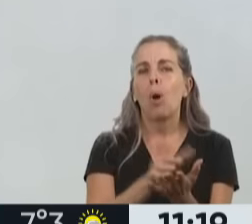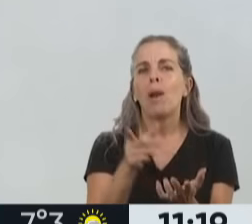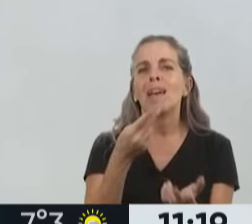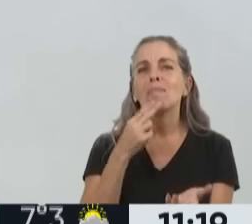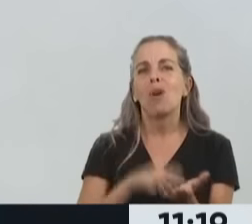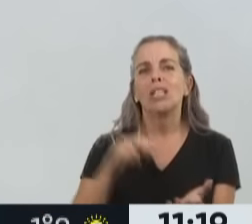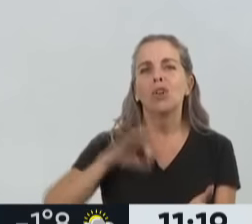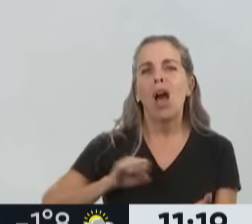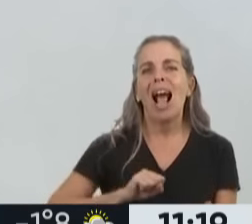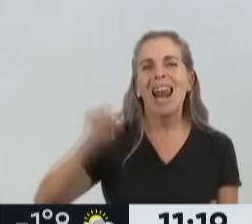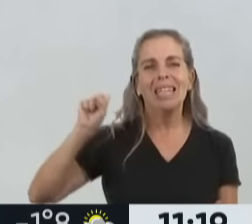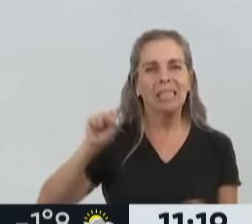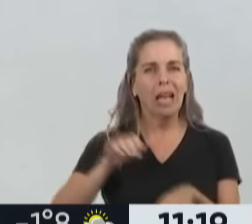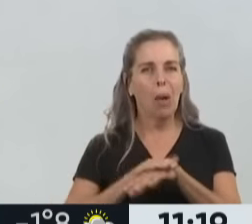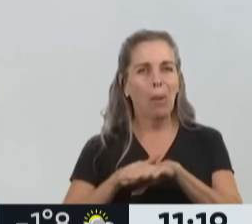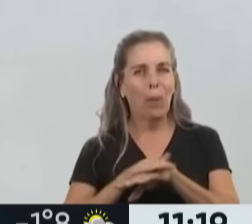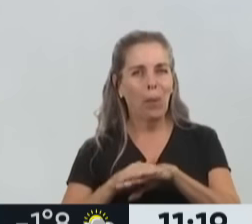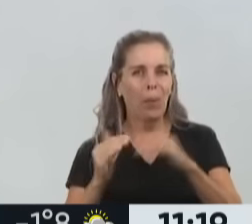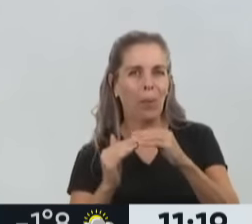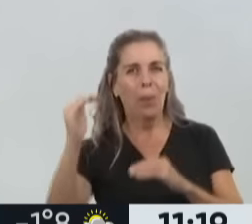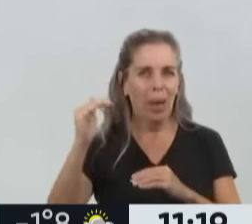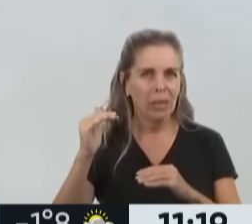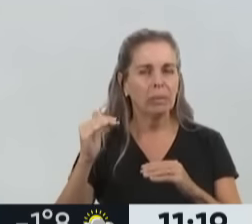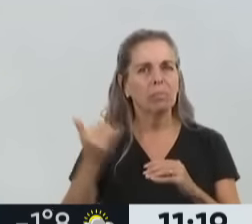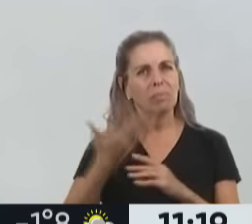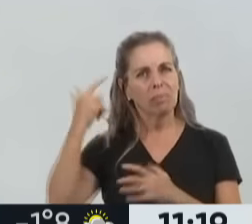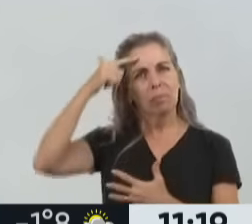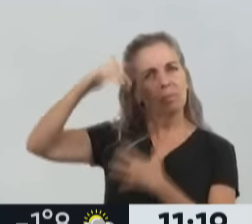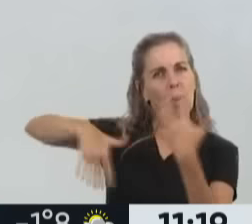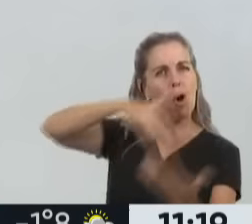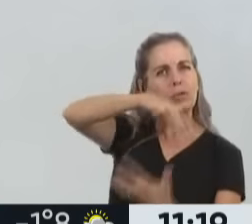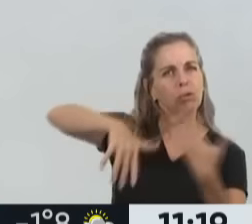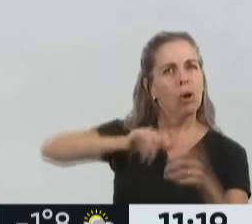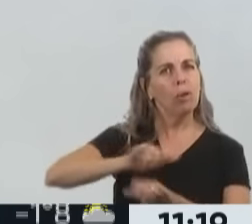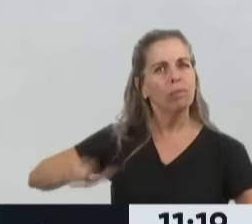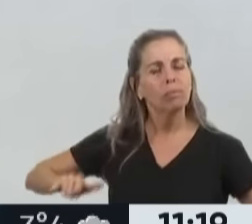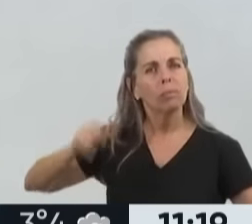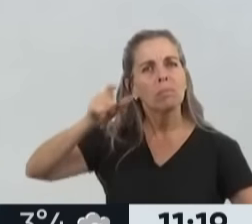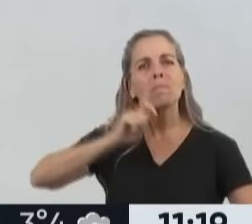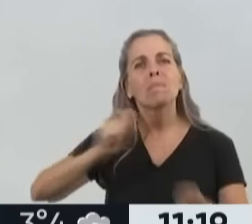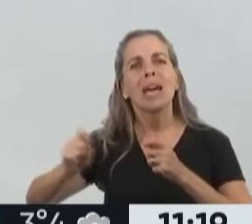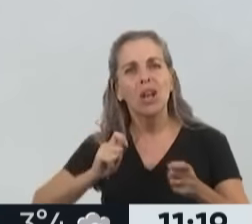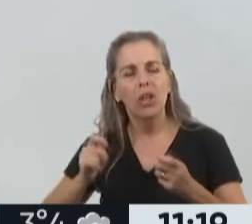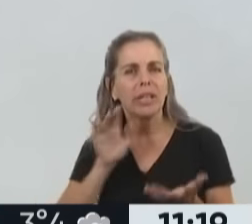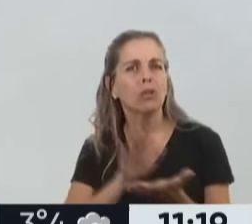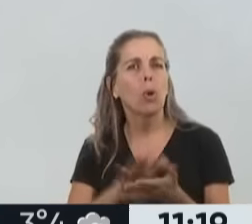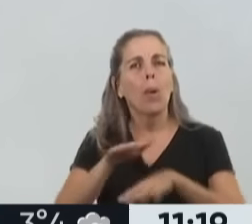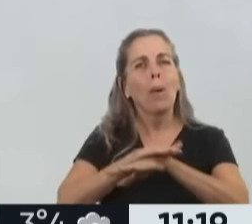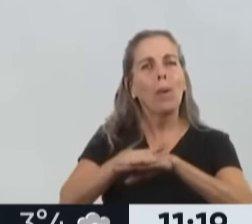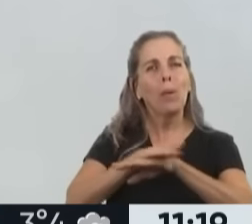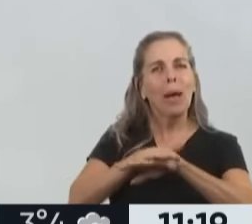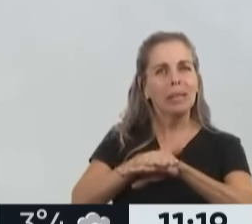hubo una confusión de periodistas y Por ende de muchas personas con respecto al piso de ganancias